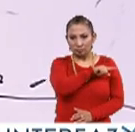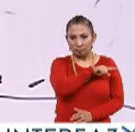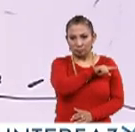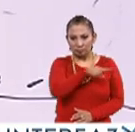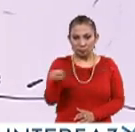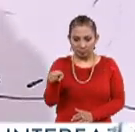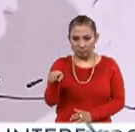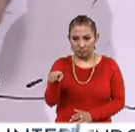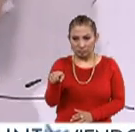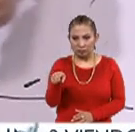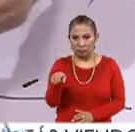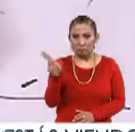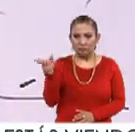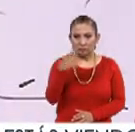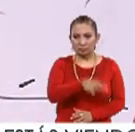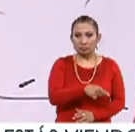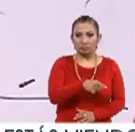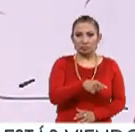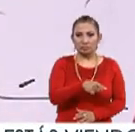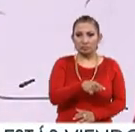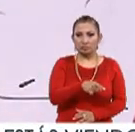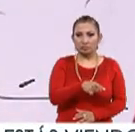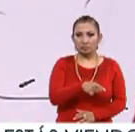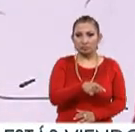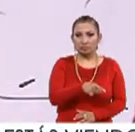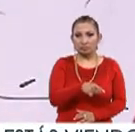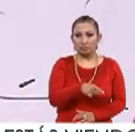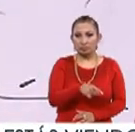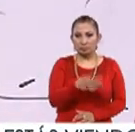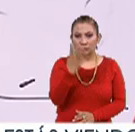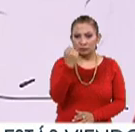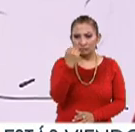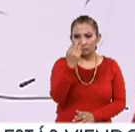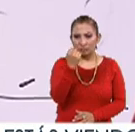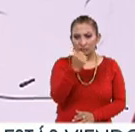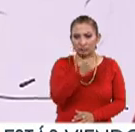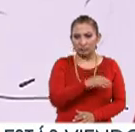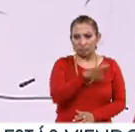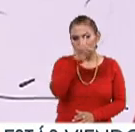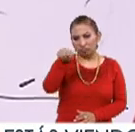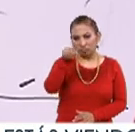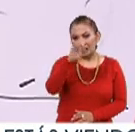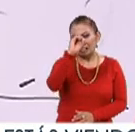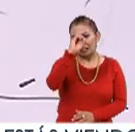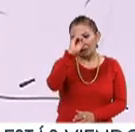Y la raya. Aquí aparecen directamente los 9, y aquí todo el 0.